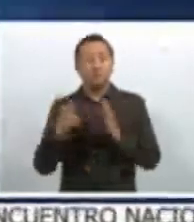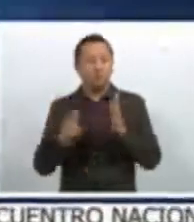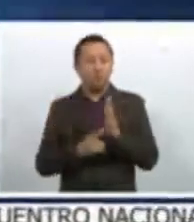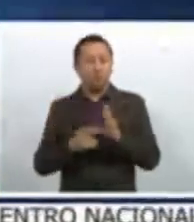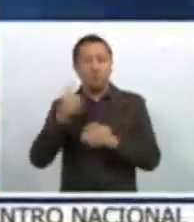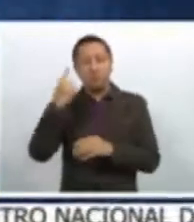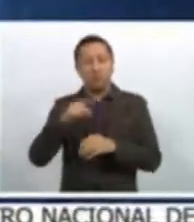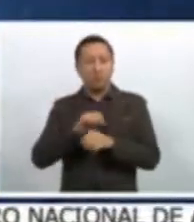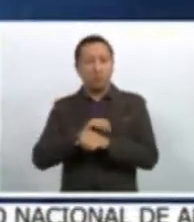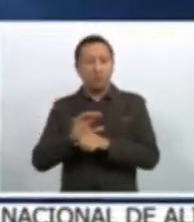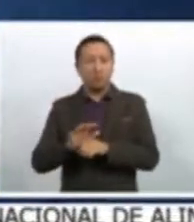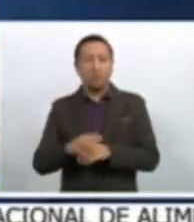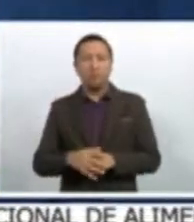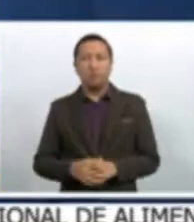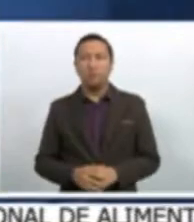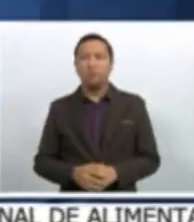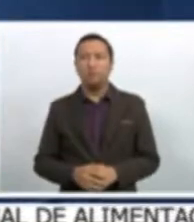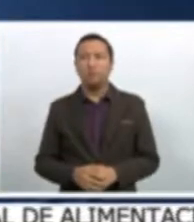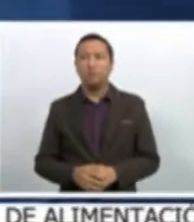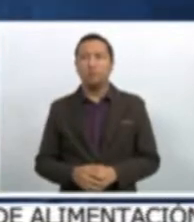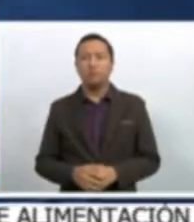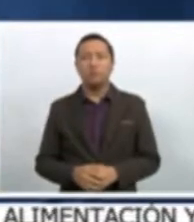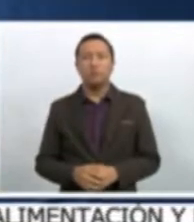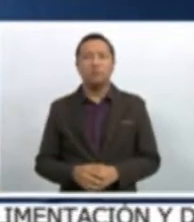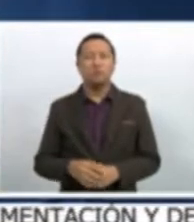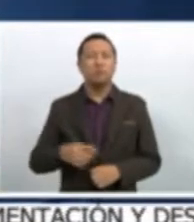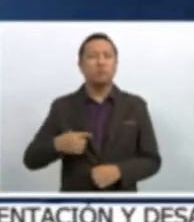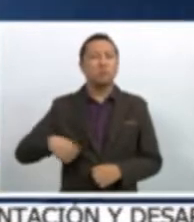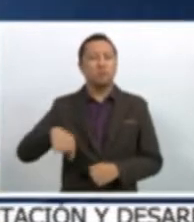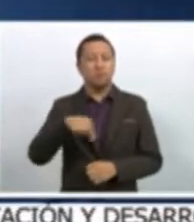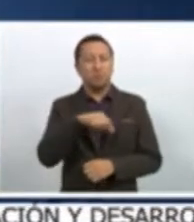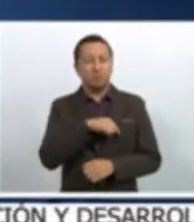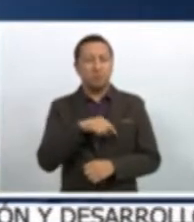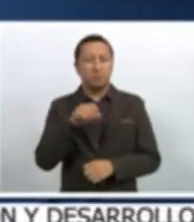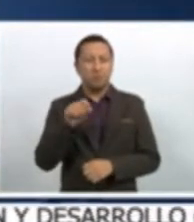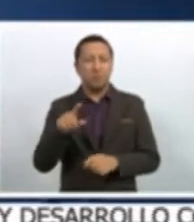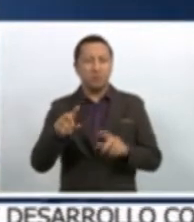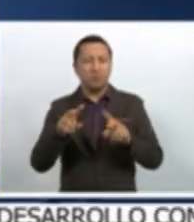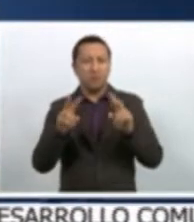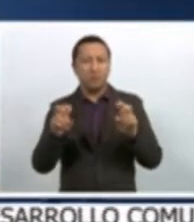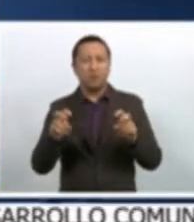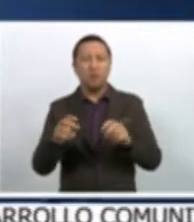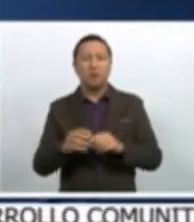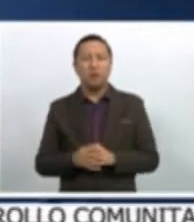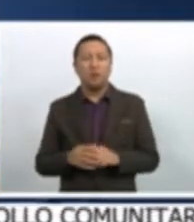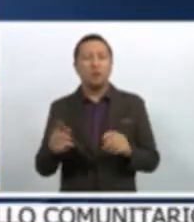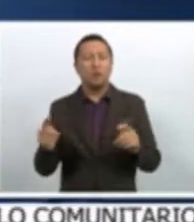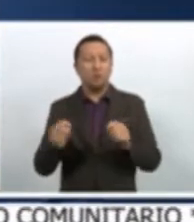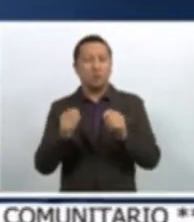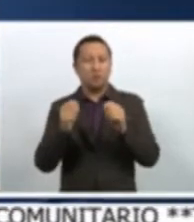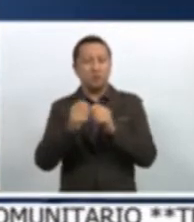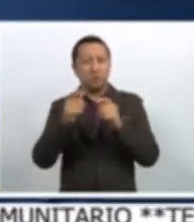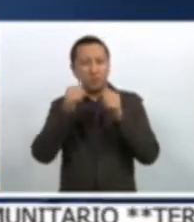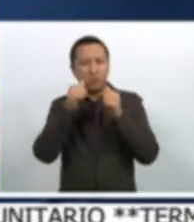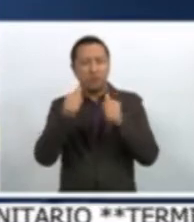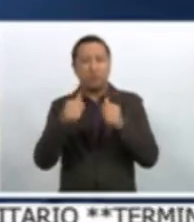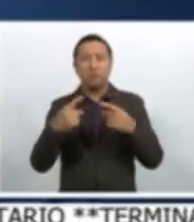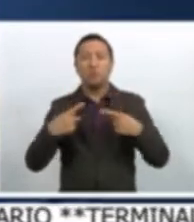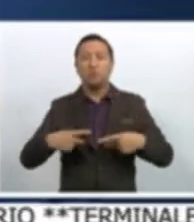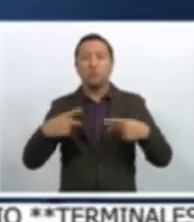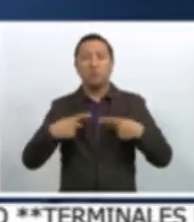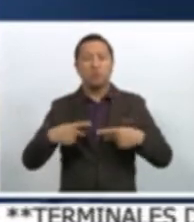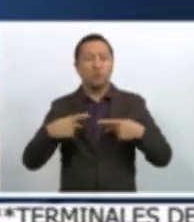COVID-19. Yo te podría decir que nosotros, en el tema Tulum, que es el que nos compete, La gente está participando realmente,